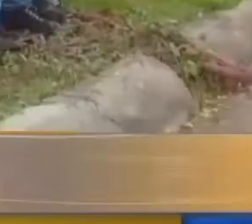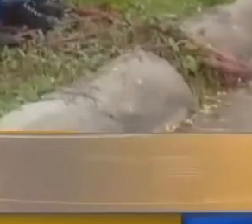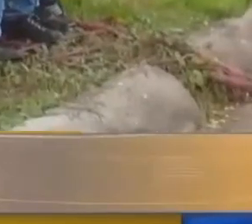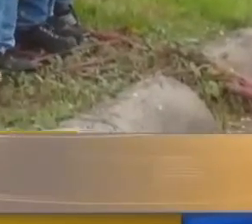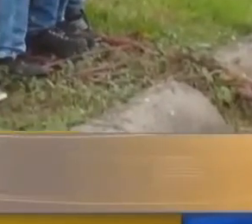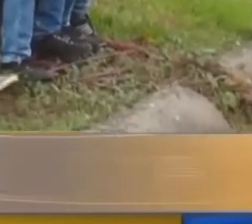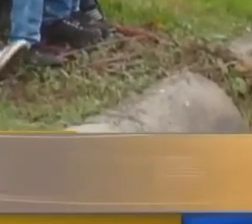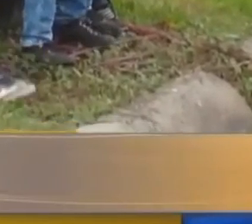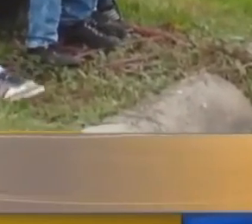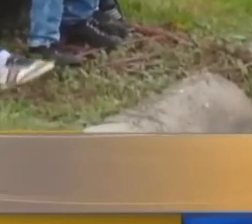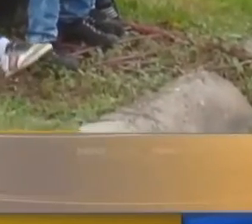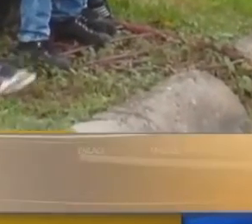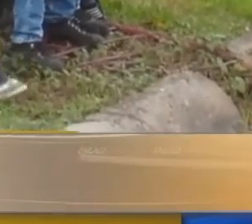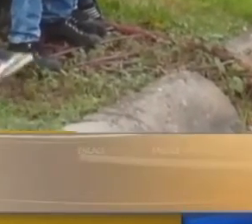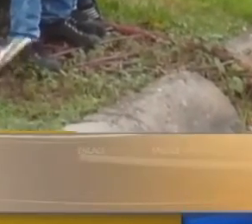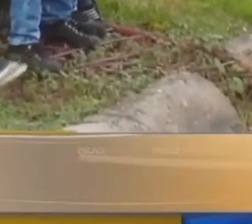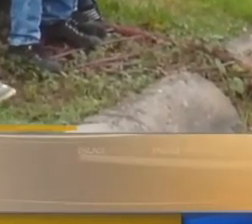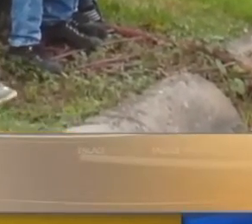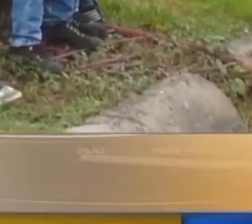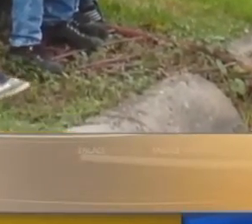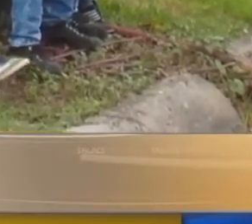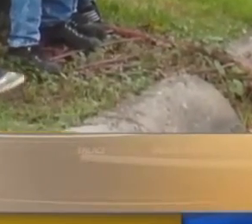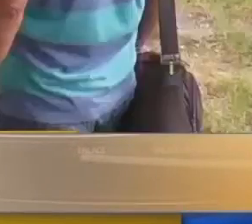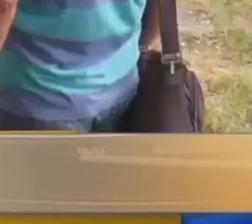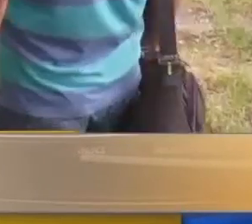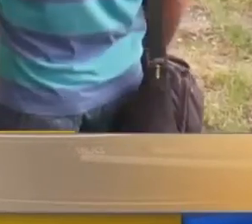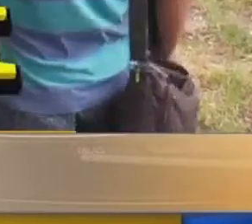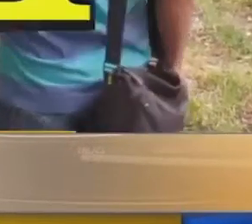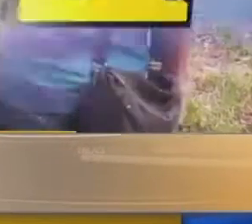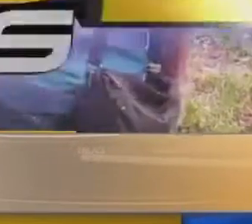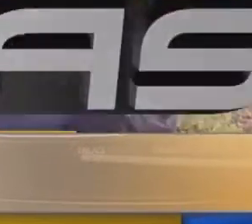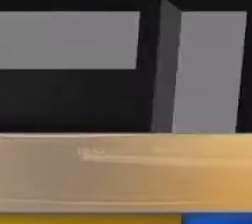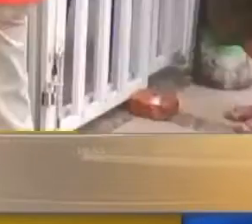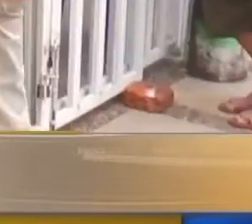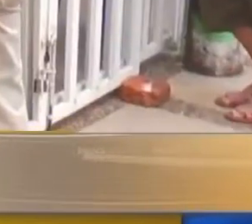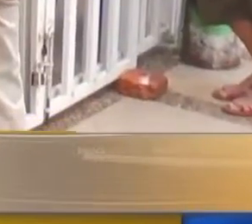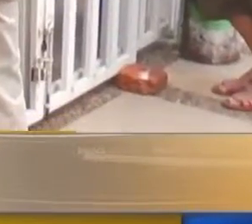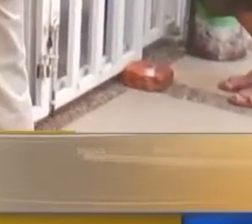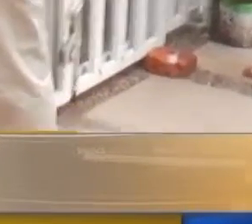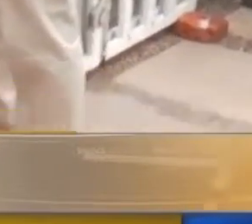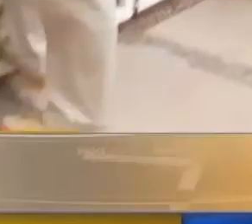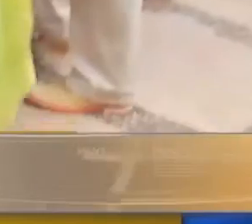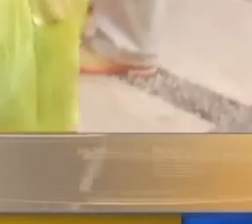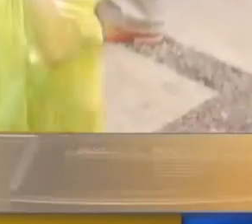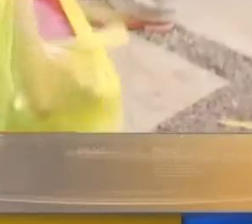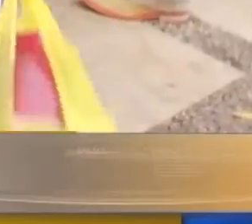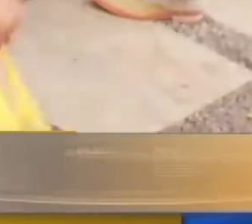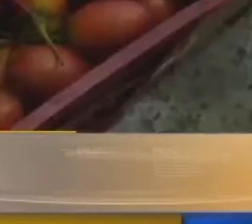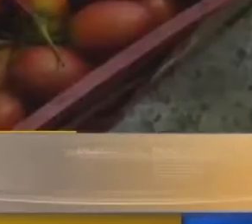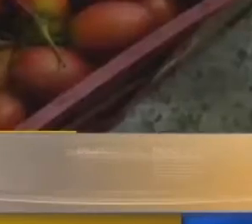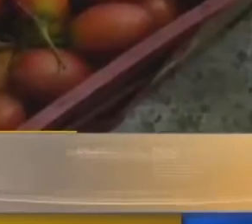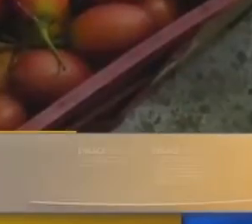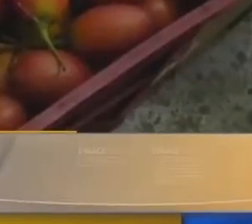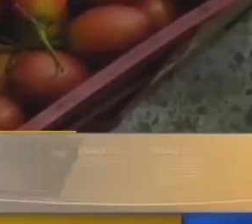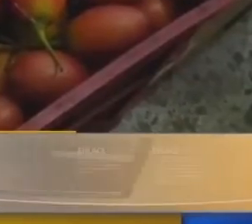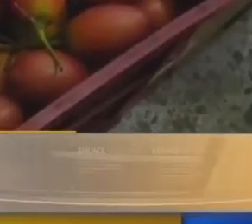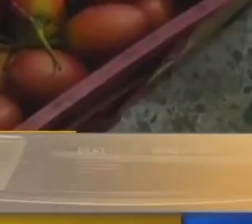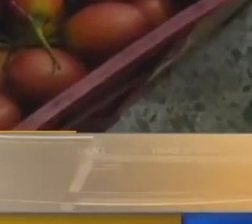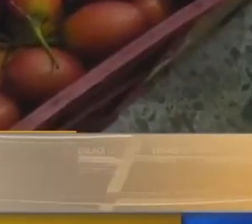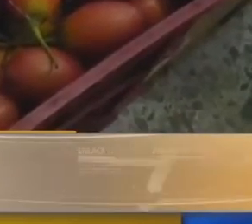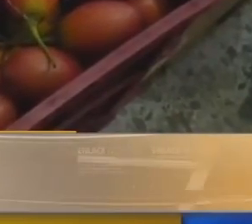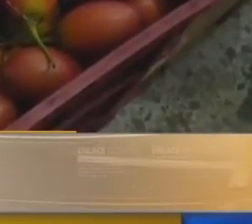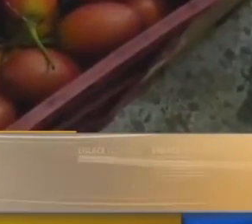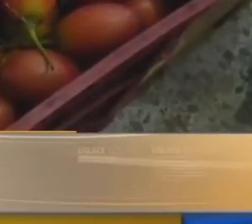Medio Valdizama para participar del paro agrario convocado para este lunes festivo en todo el país. Enlace Noticias estuvo este sábado en la entrega de alimentos para los